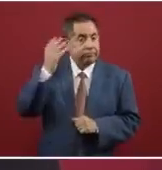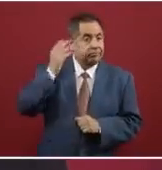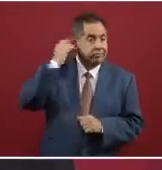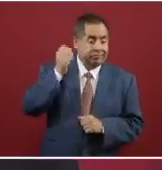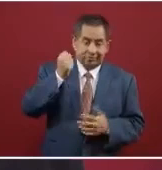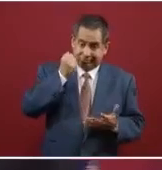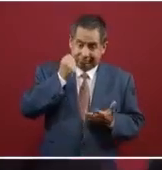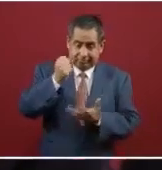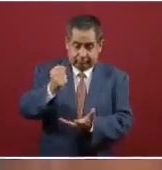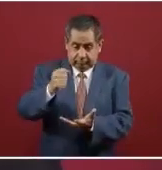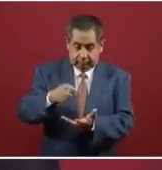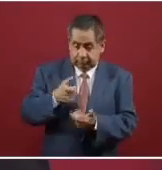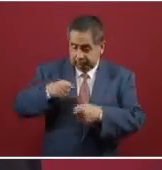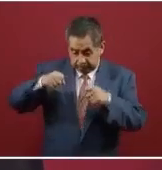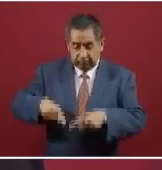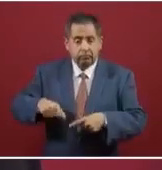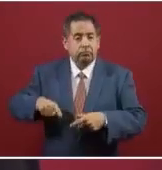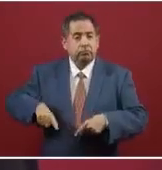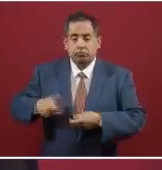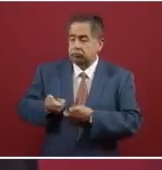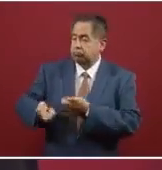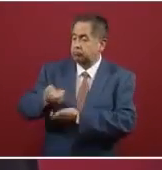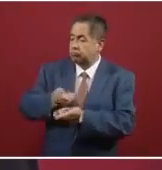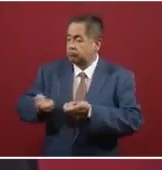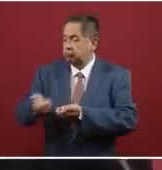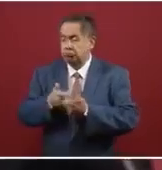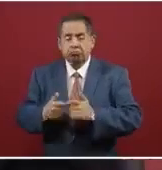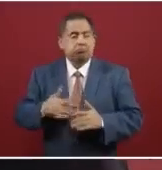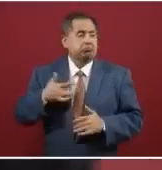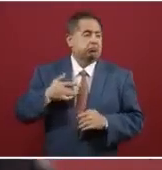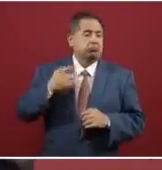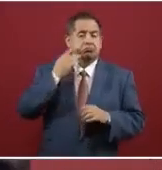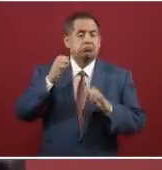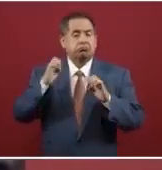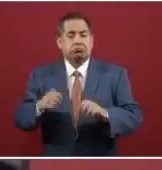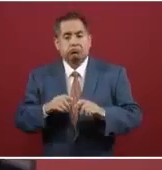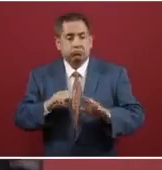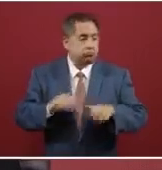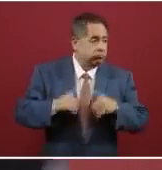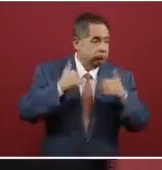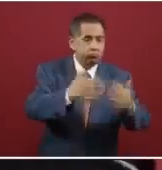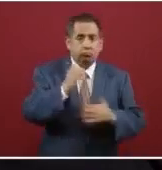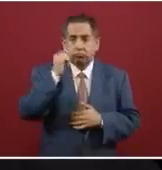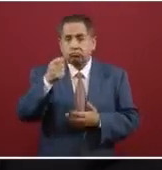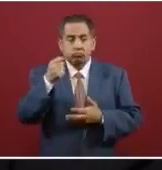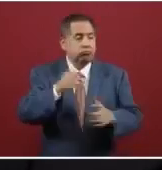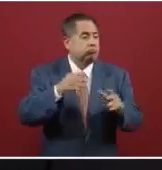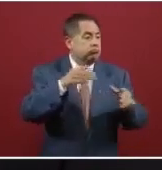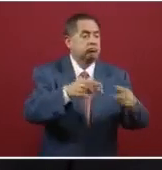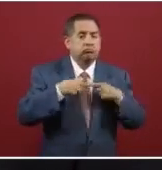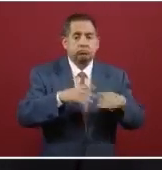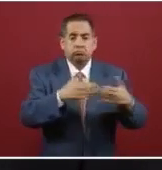presupuesto se quedaba en el mismo gobierno y no se destinaba el presupuesto al